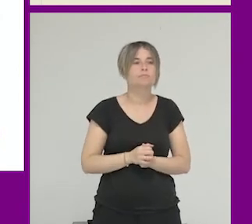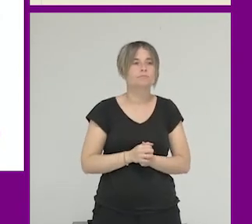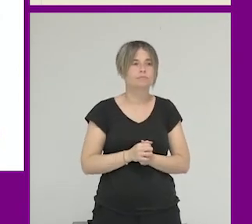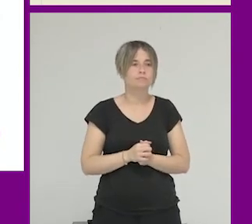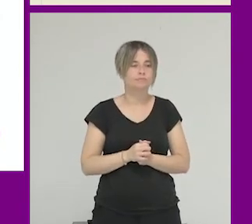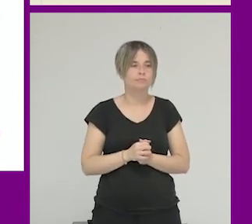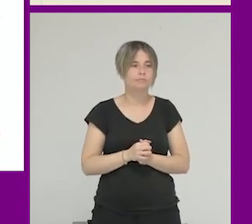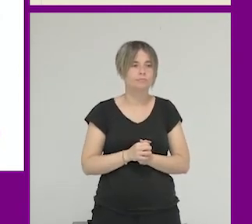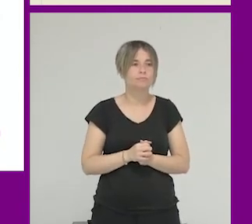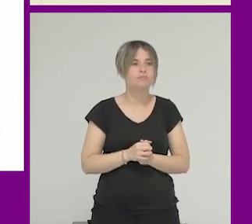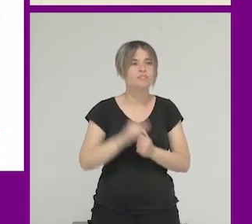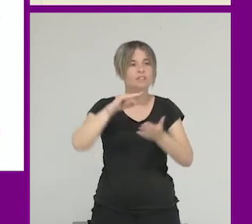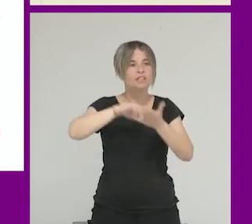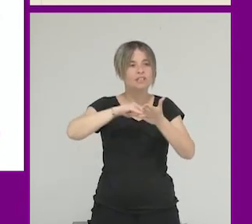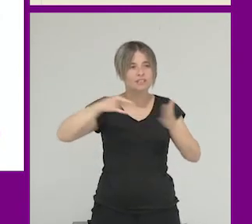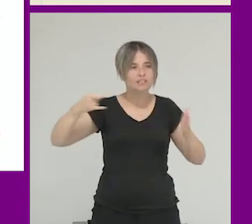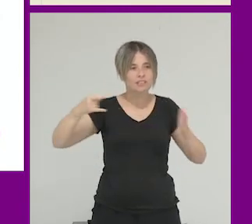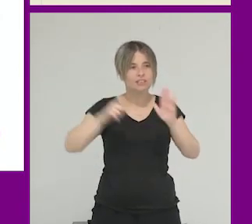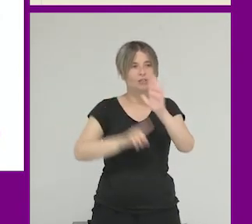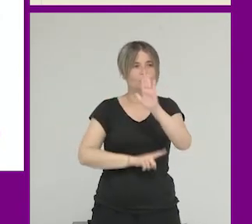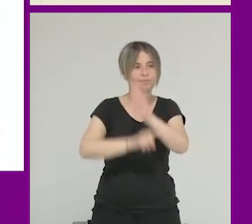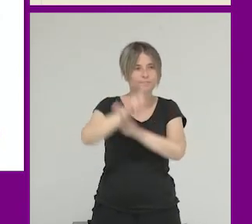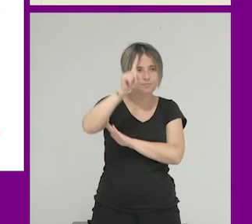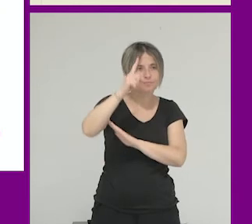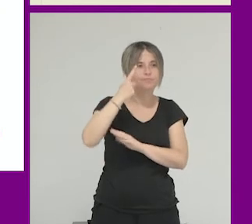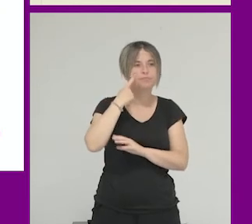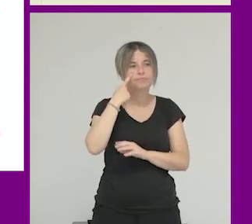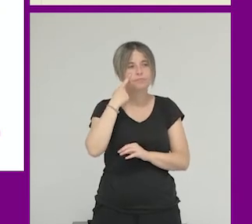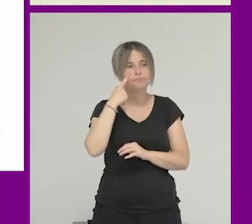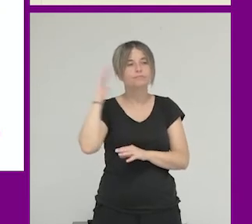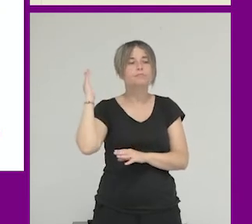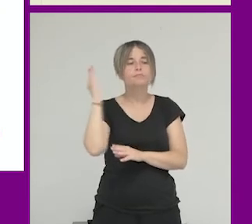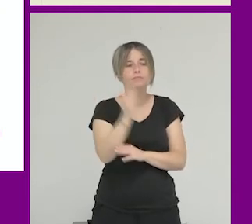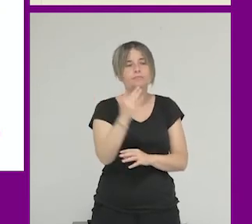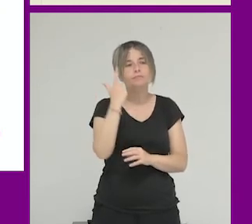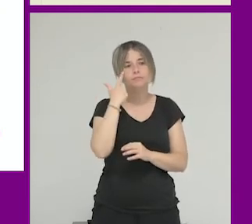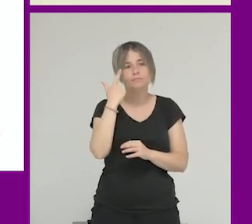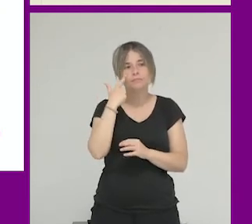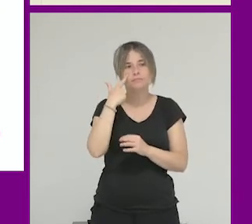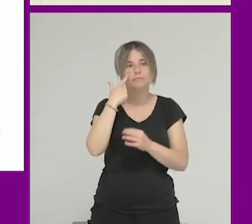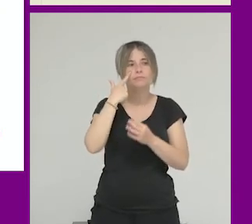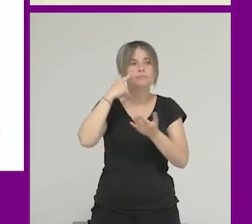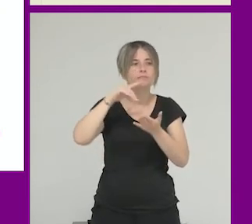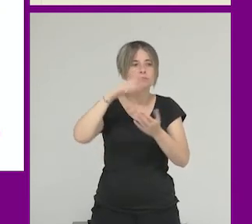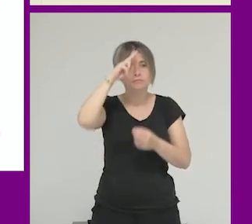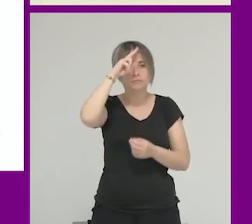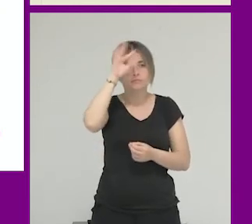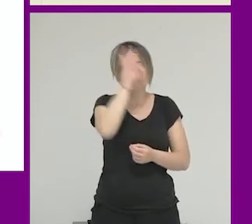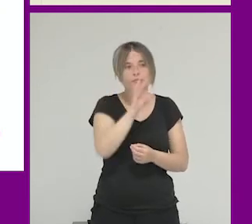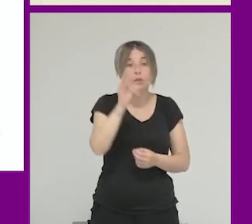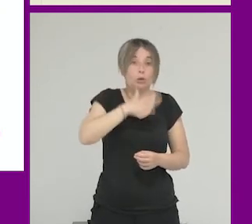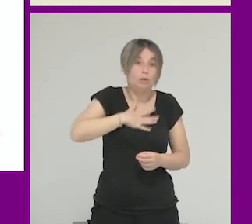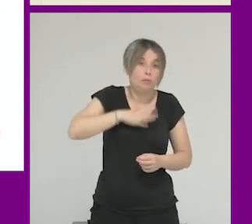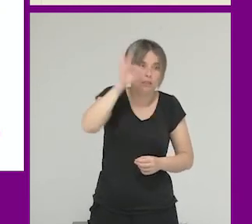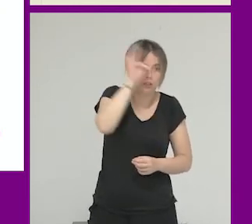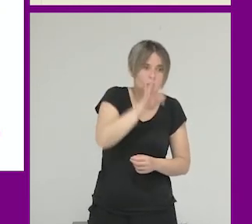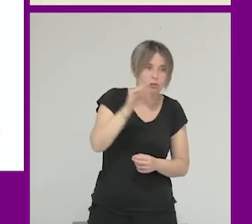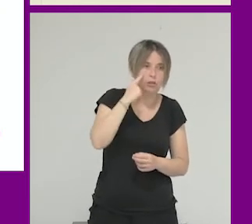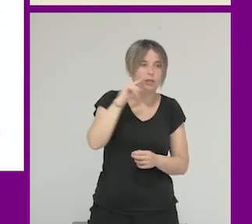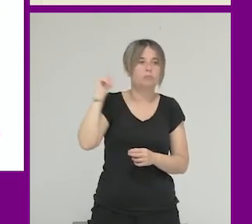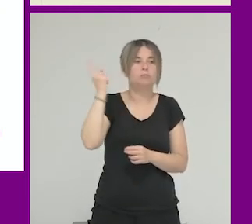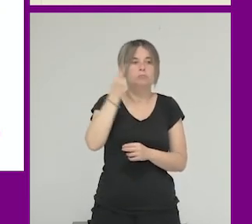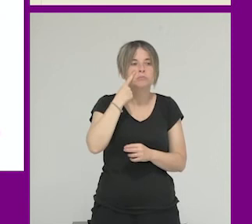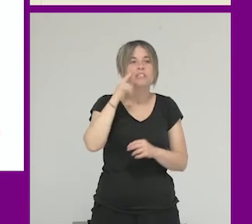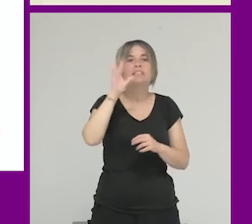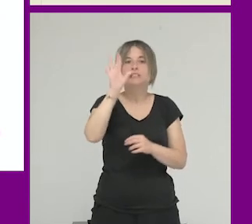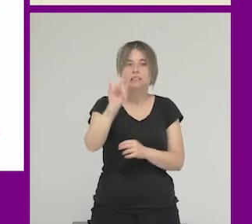Zeran garapen teknikoek dakaten eragina, dela seguraz nire hipotesia zen, eta bueno, gero ikusi dut, hala dela,